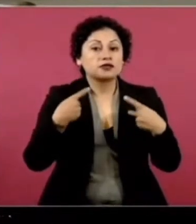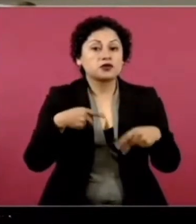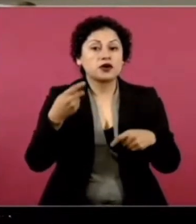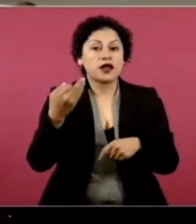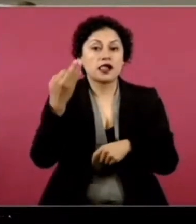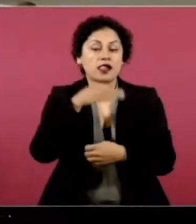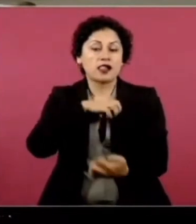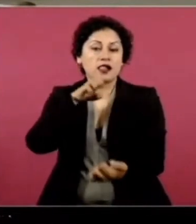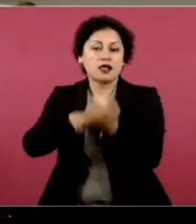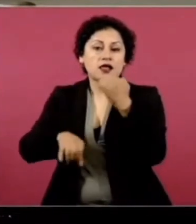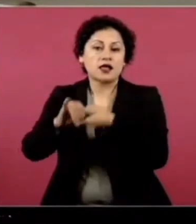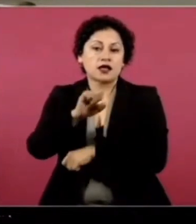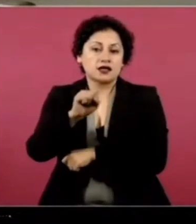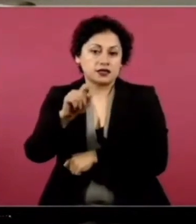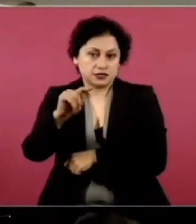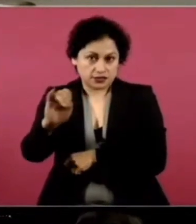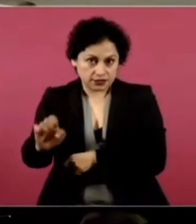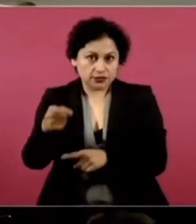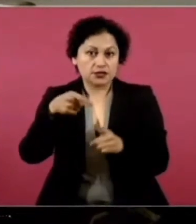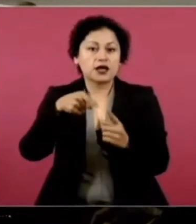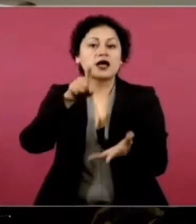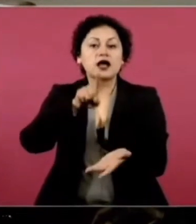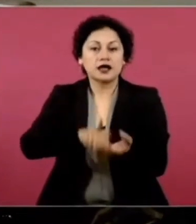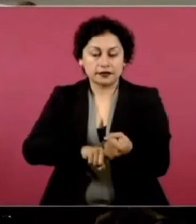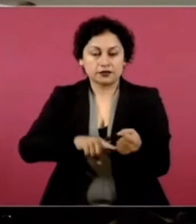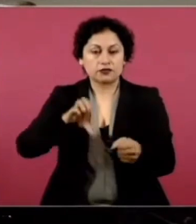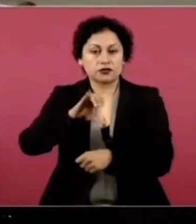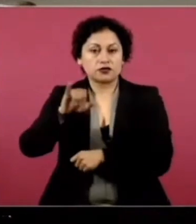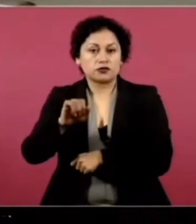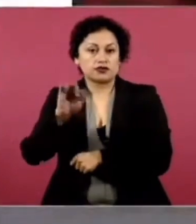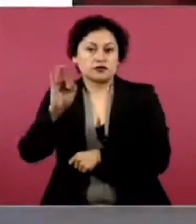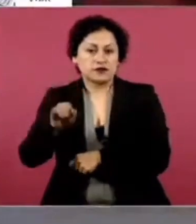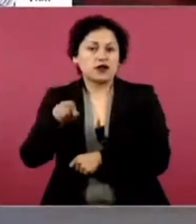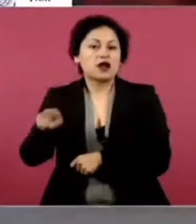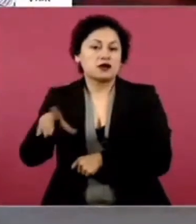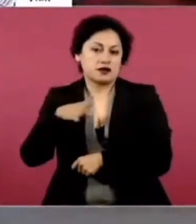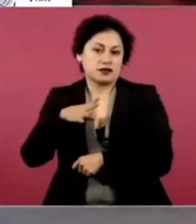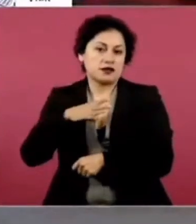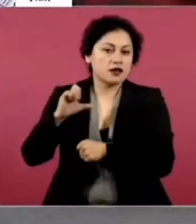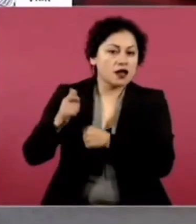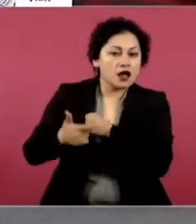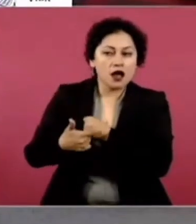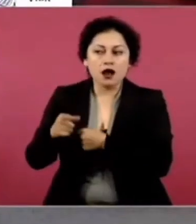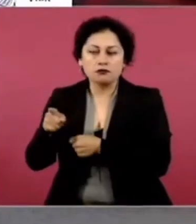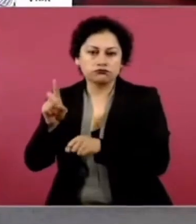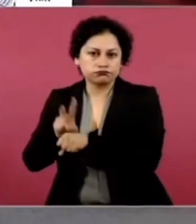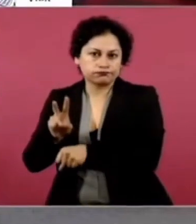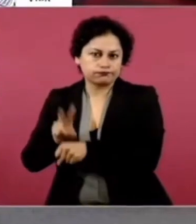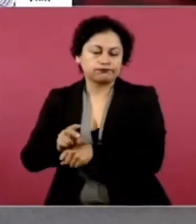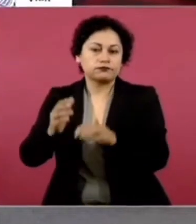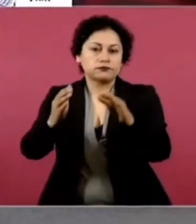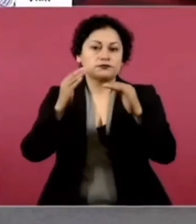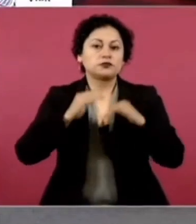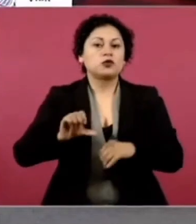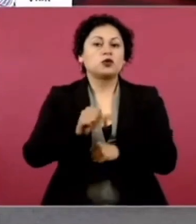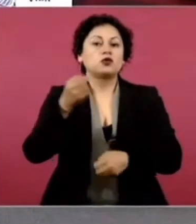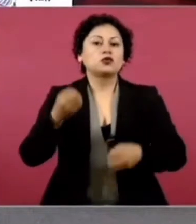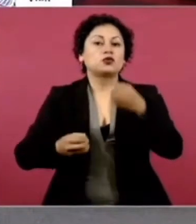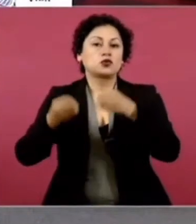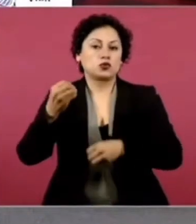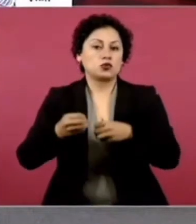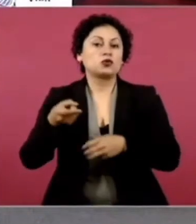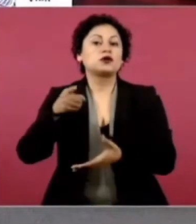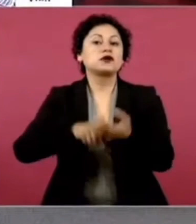Cuenta con una queja ante el Consejo de la Judicatura Federal. Adelante. Siguiente juez es el juez de control